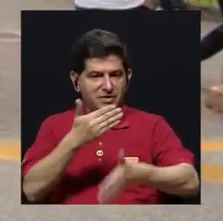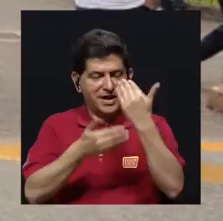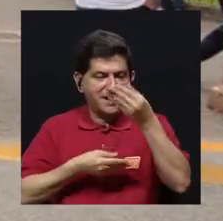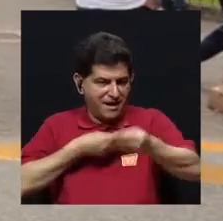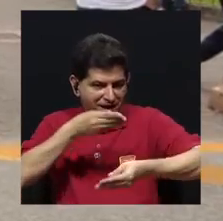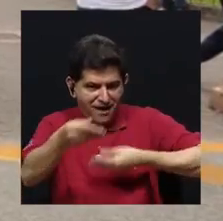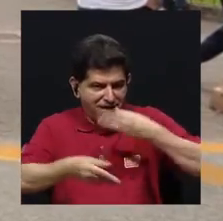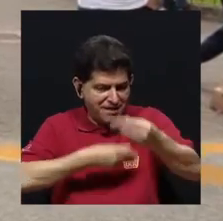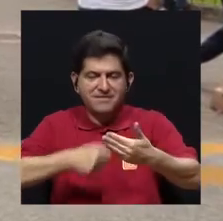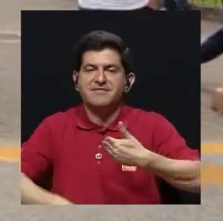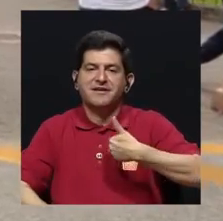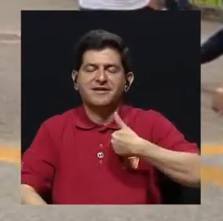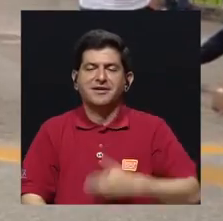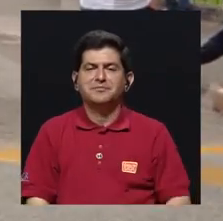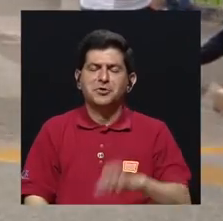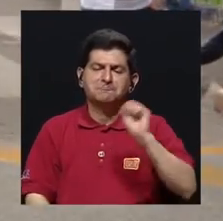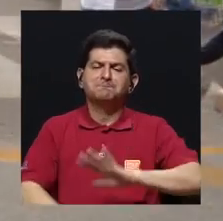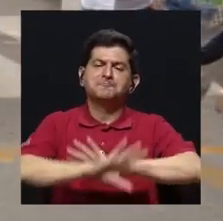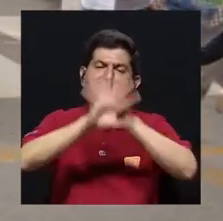intercambio que se tiene.